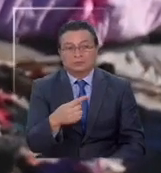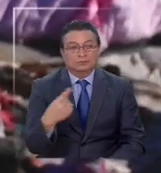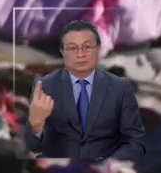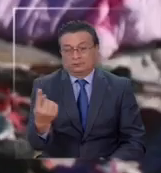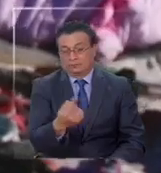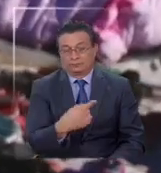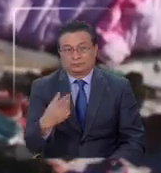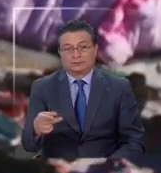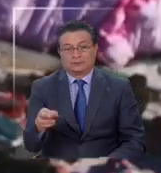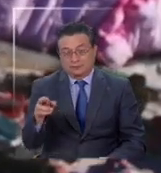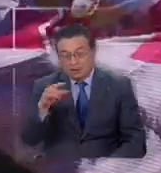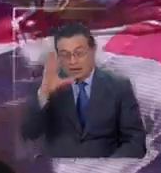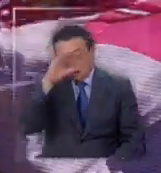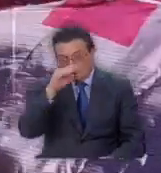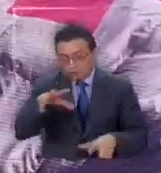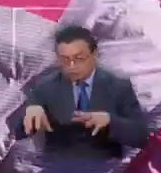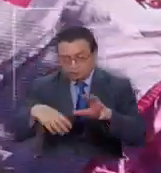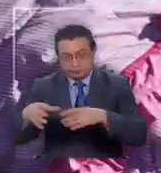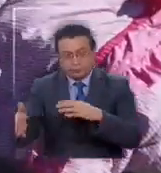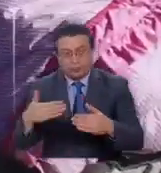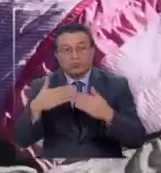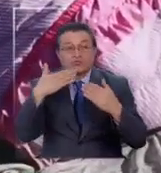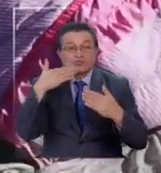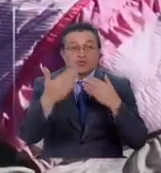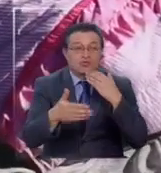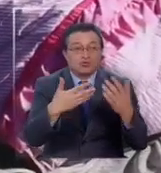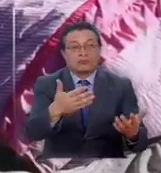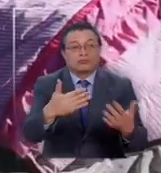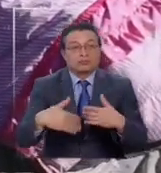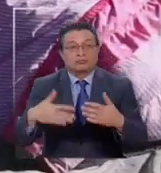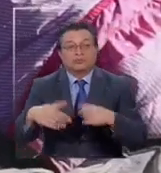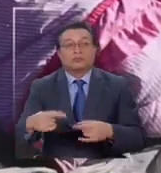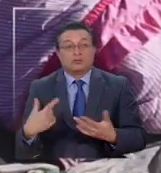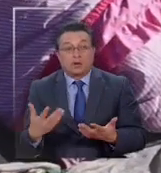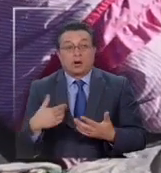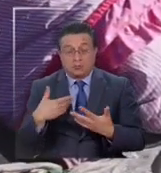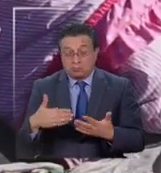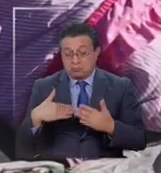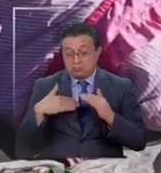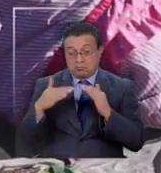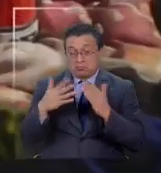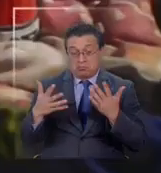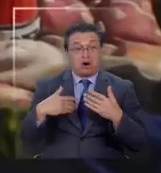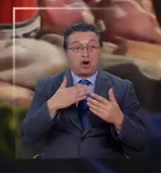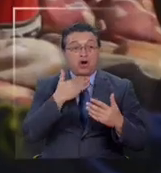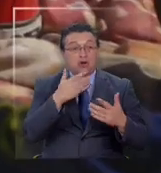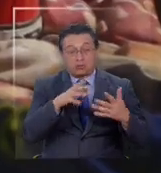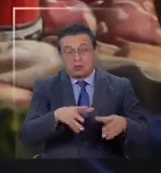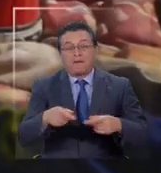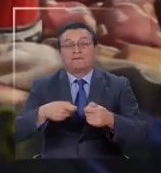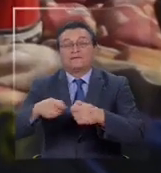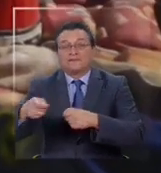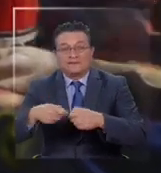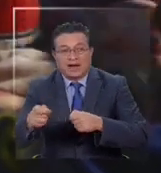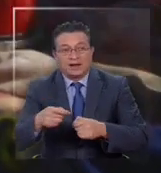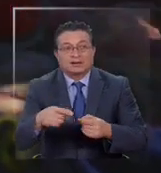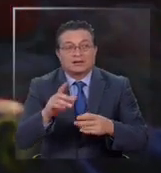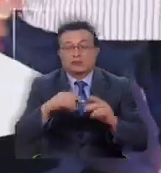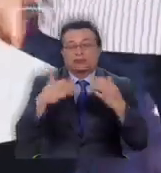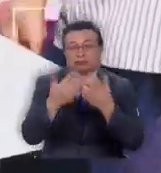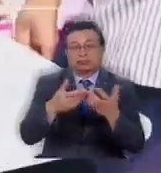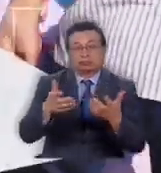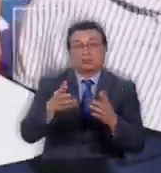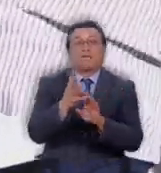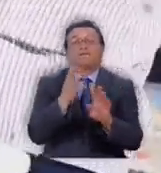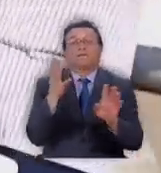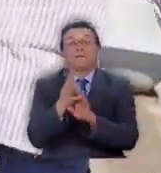nosotros hacemos, reciclaje en la noche y donaciones que la gente da, que a nosotros no nos sirven en el albergue, se utiliza para hacer ventas de bodega, ventas de garaje y venir a